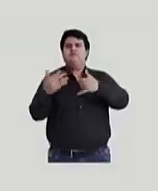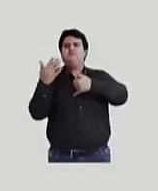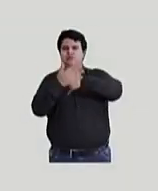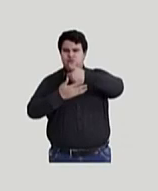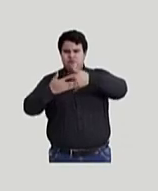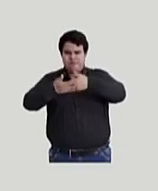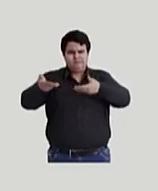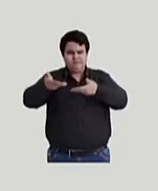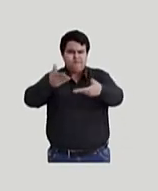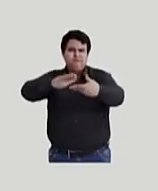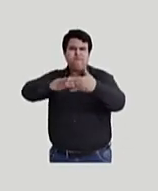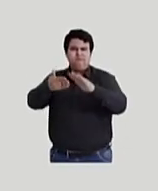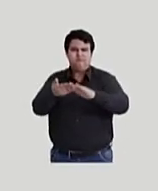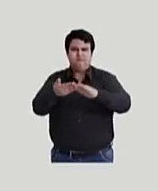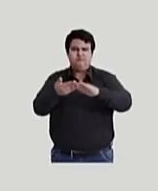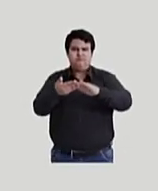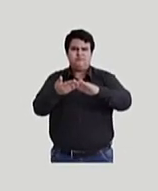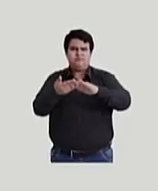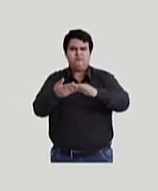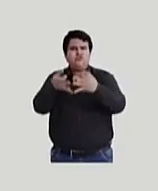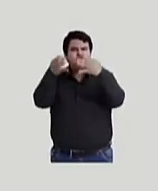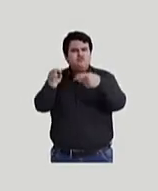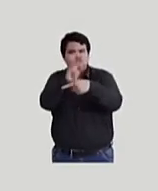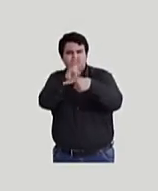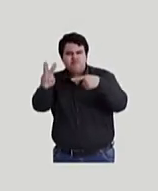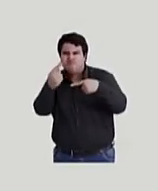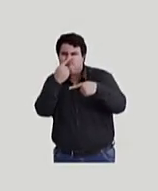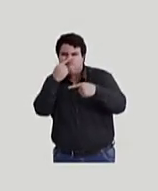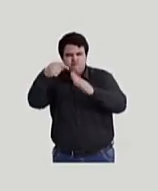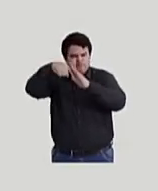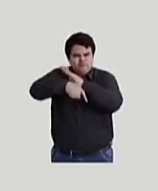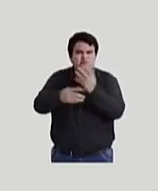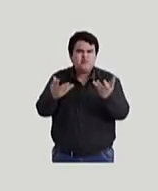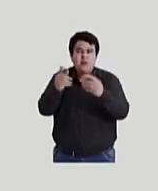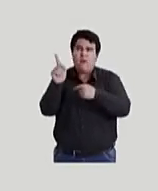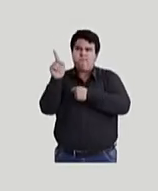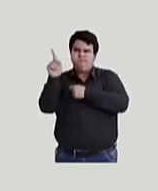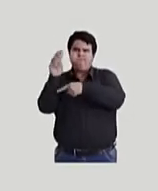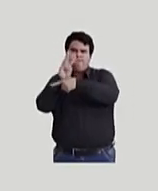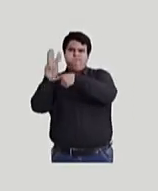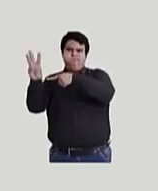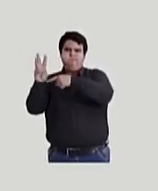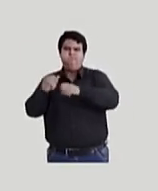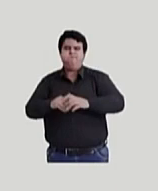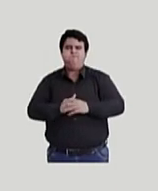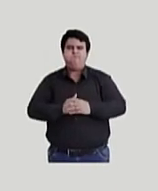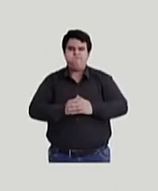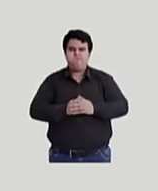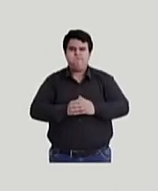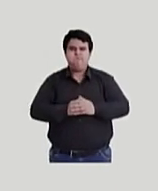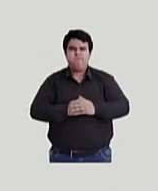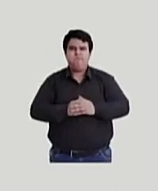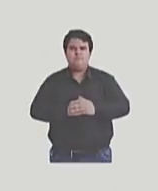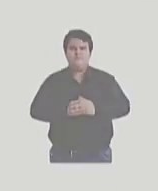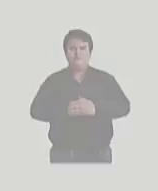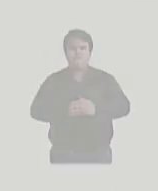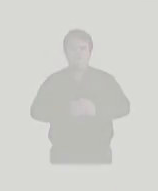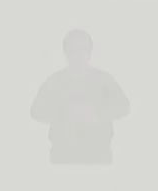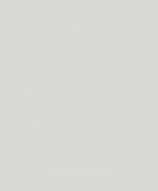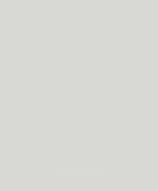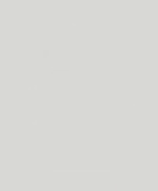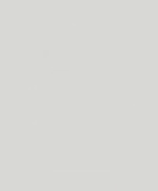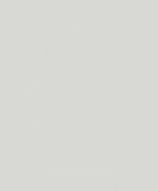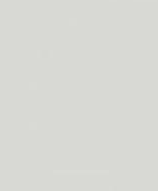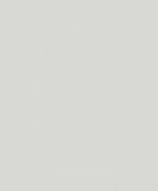Ministerio de Comercio, Industria y Turismo. Traemos gente de diferentes territorios de todo el país, desde los Montes de María, el